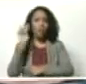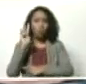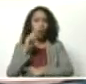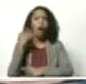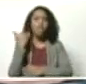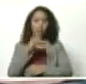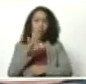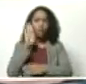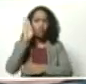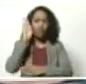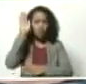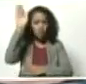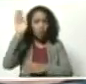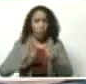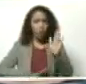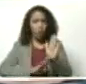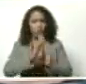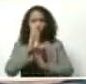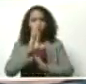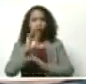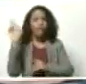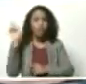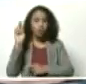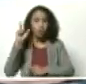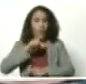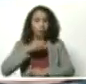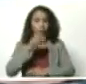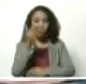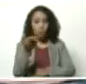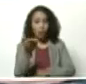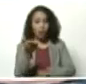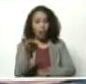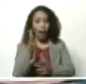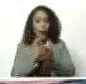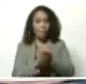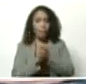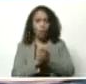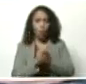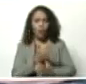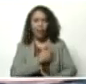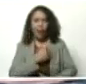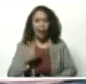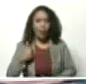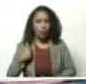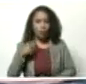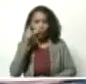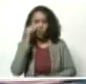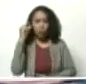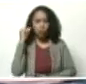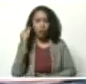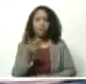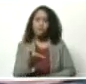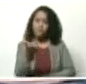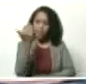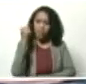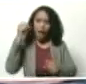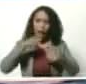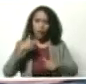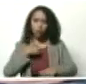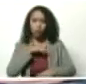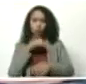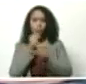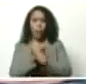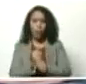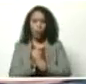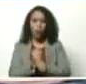recuperar completamente y Venezuela necesita de ustedes compatriotas queridos y queridas vénganse que aquí los esperamos